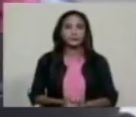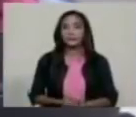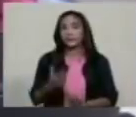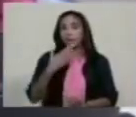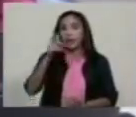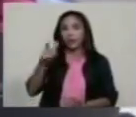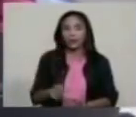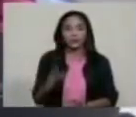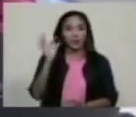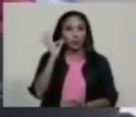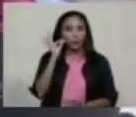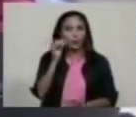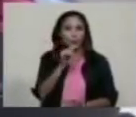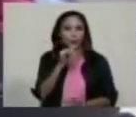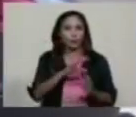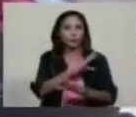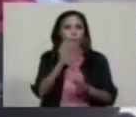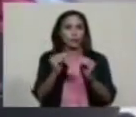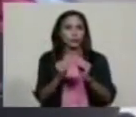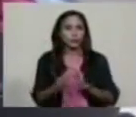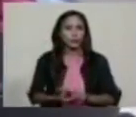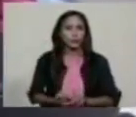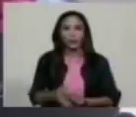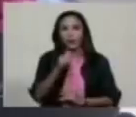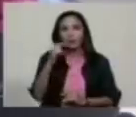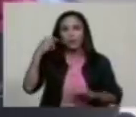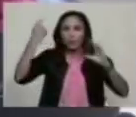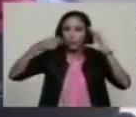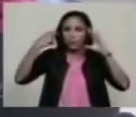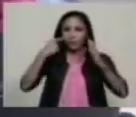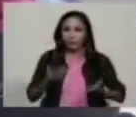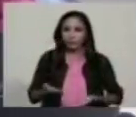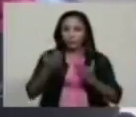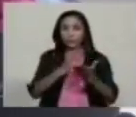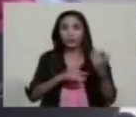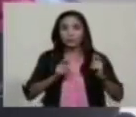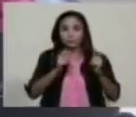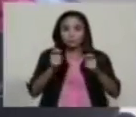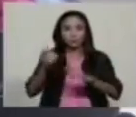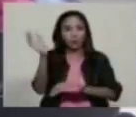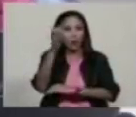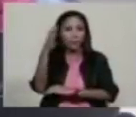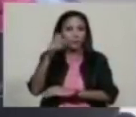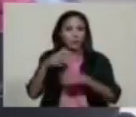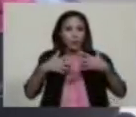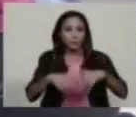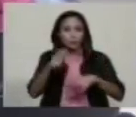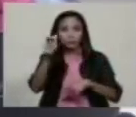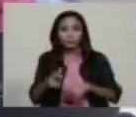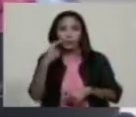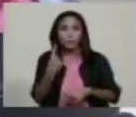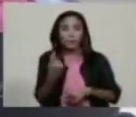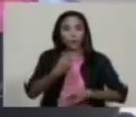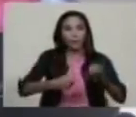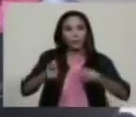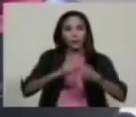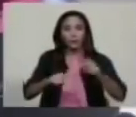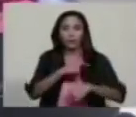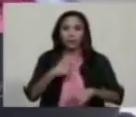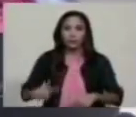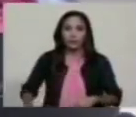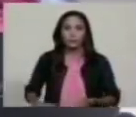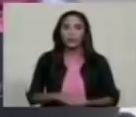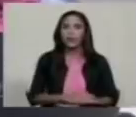Agradecemos a nuestra compañera María Jiménez por la información. Allí tenían el abanderamiento de empresarios que asistirán en la primera feria de importación en China. Con